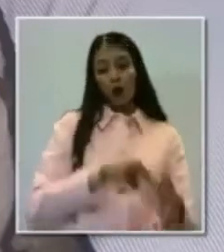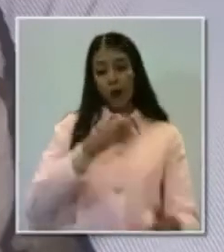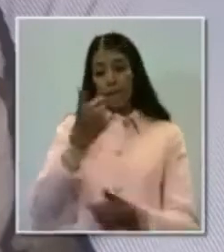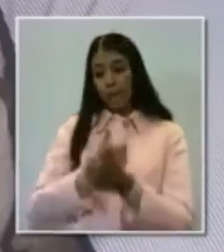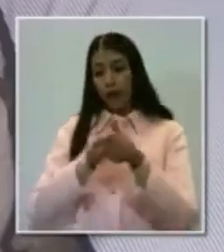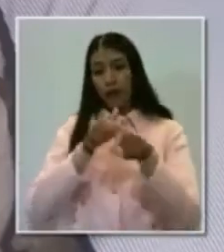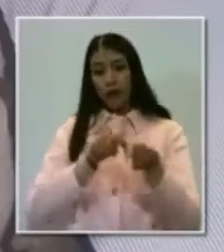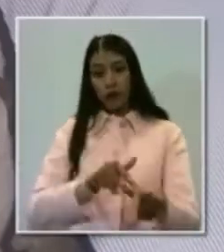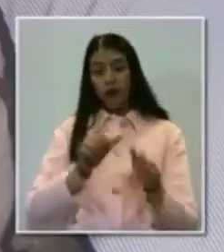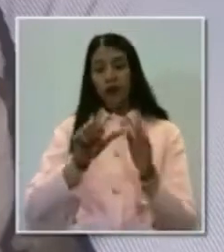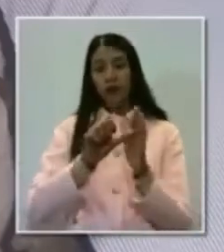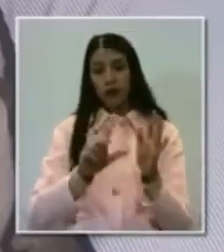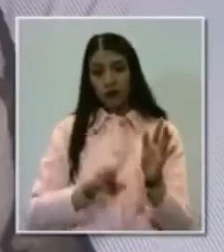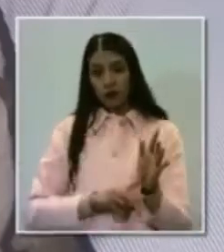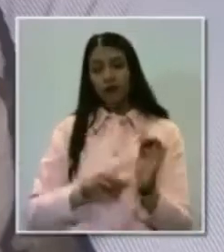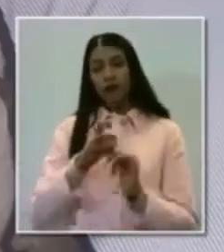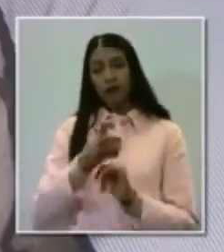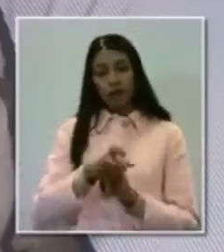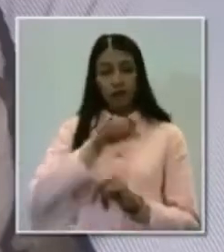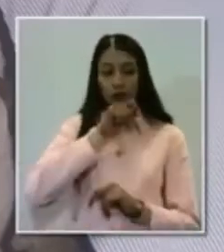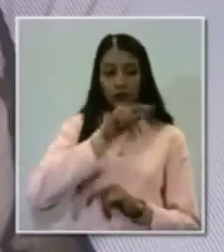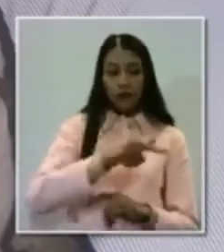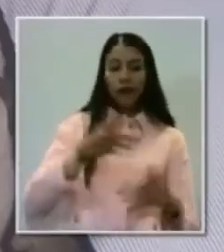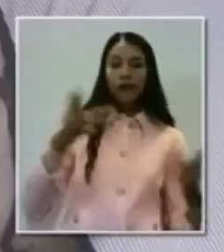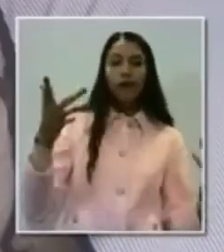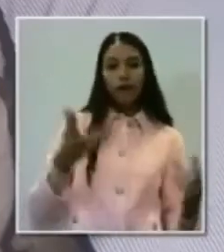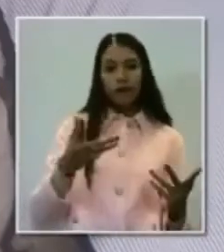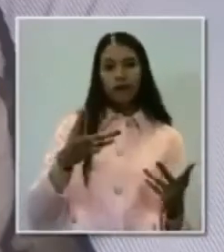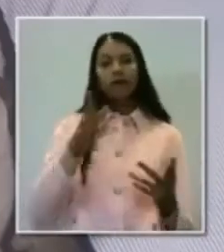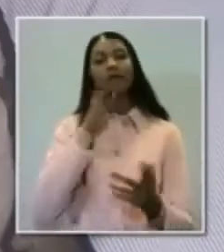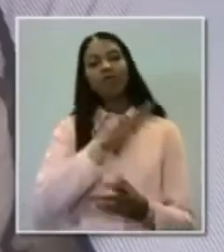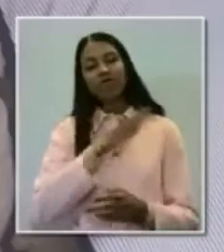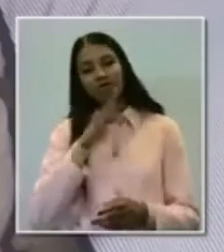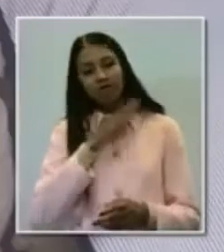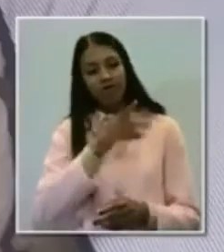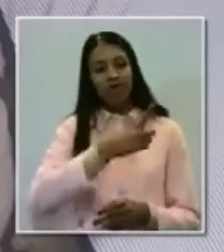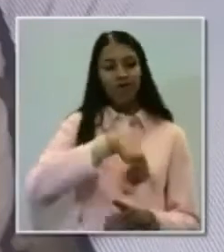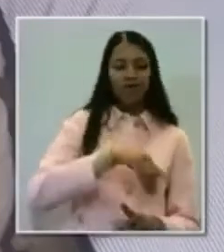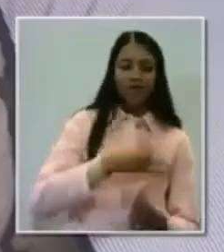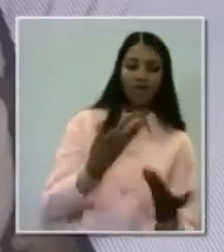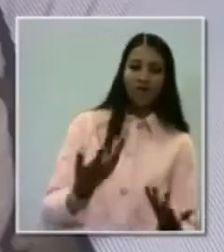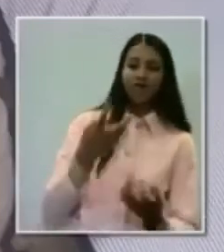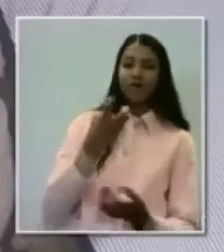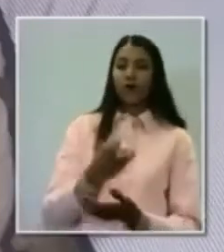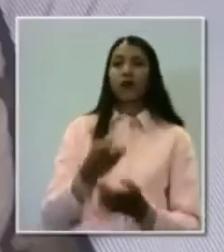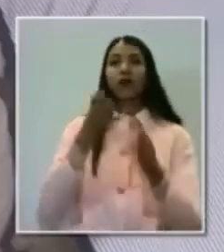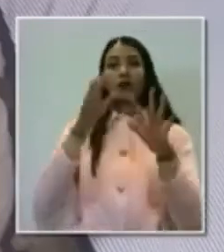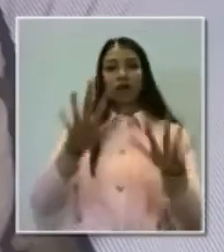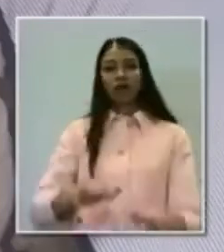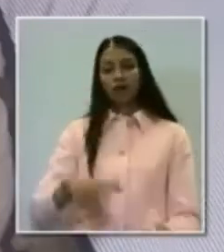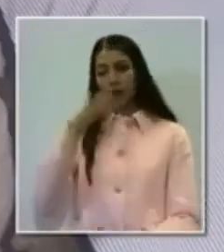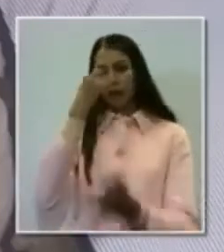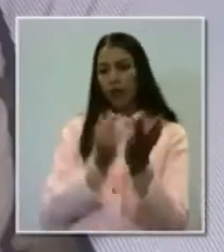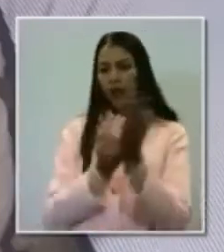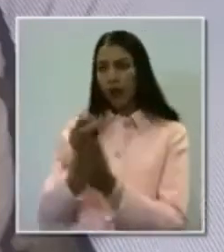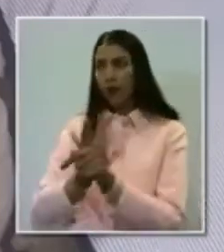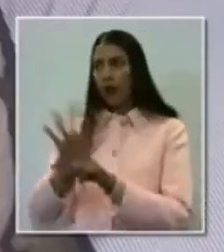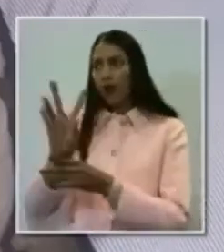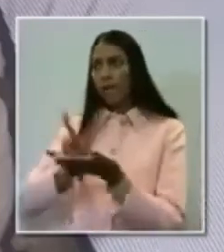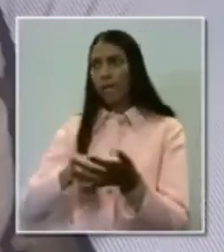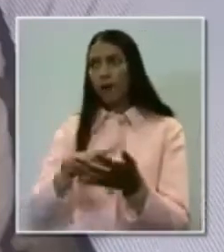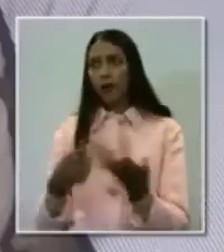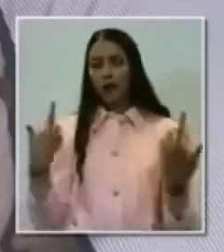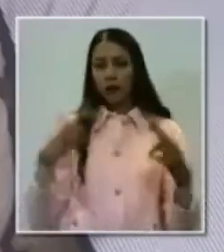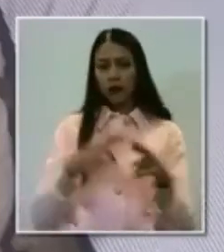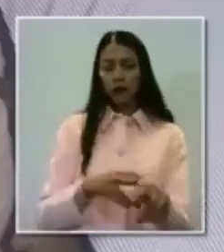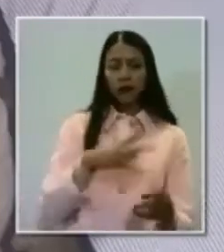siguiente convocatoria y ahí ellos mismos generan su daño. En este sentido, el evento público para la asignación de plazas de maestros será